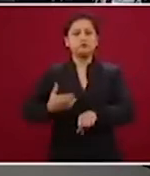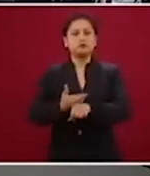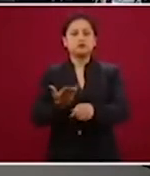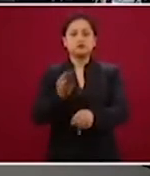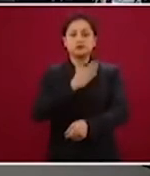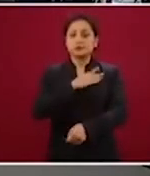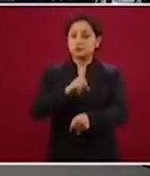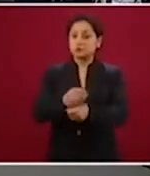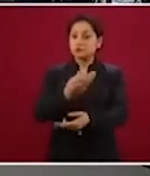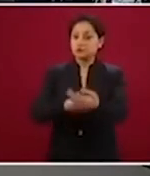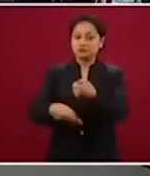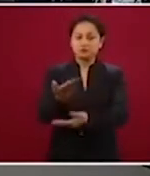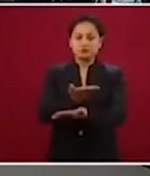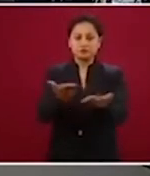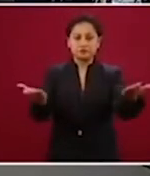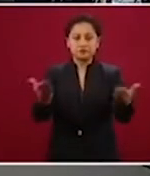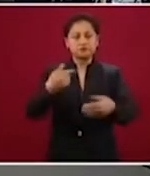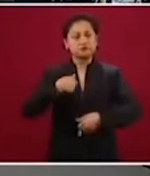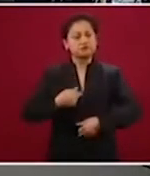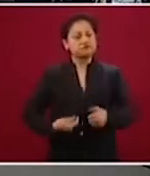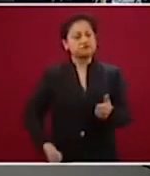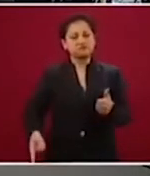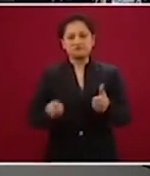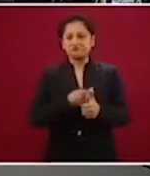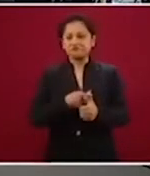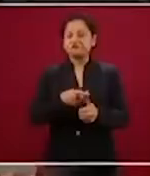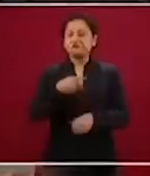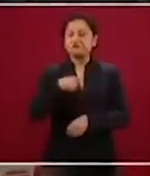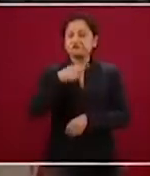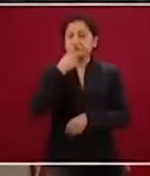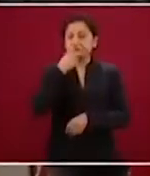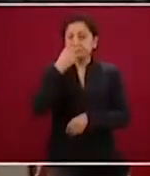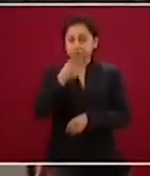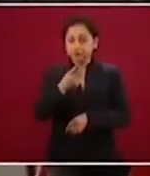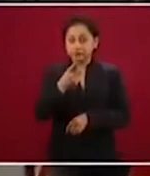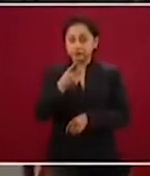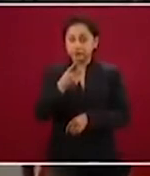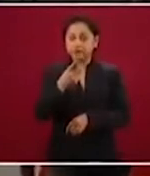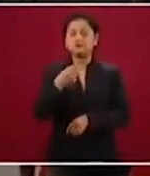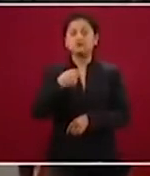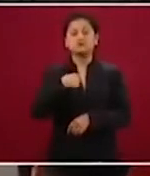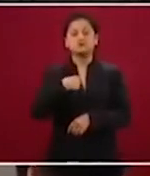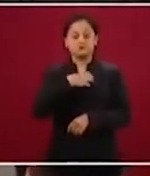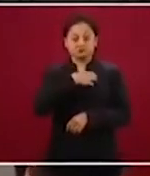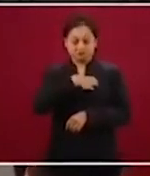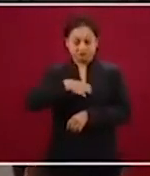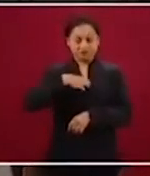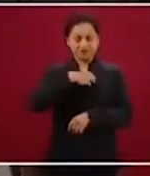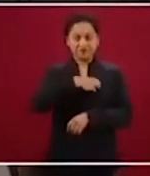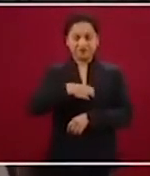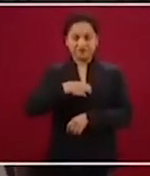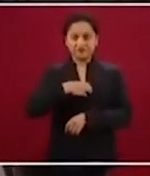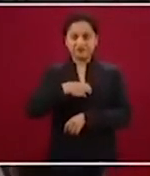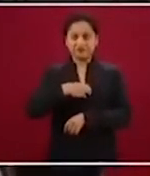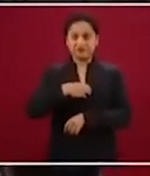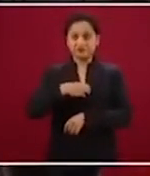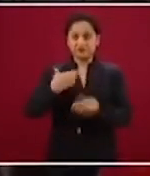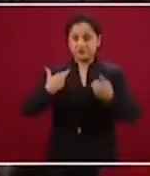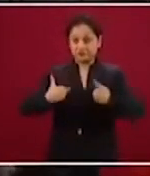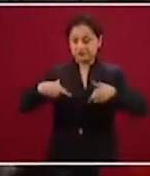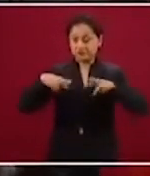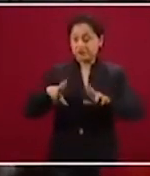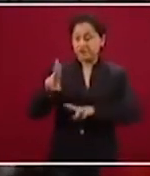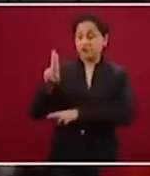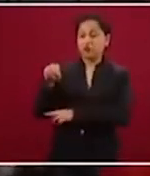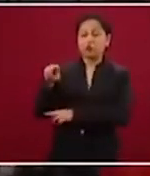Quisiera decir mi placer y el honor que es para mí y para la UNESCO estar